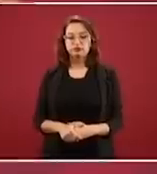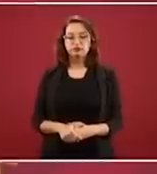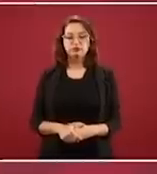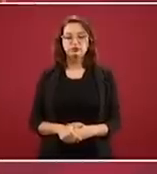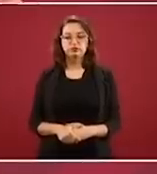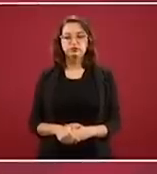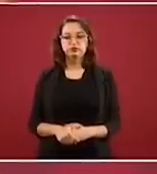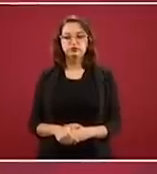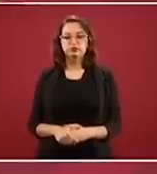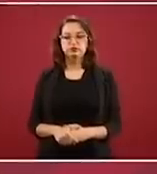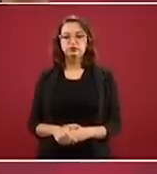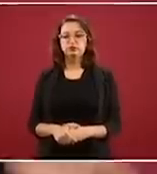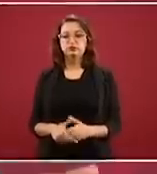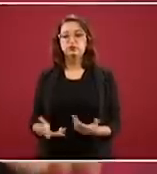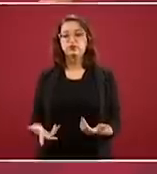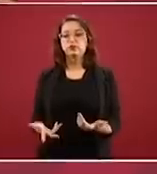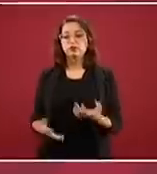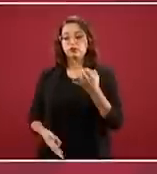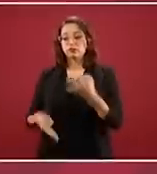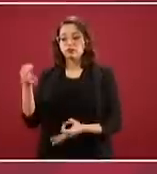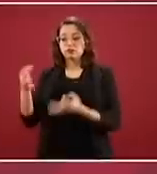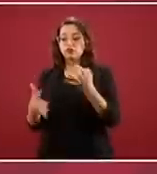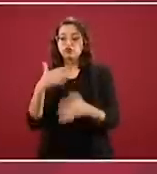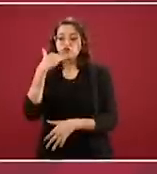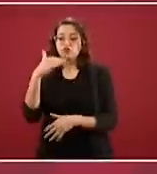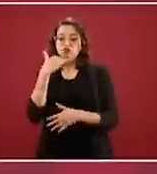inclusive fiscales anticorrupción.